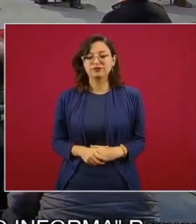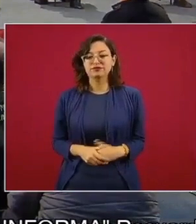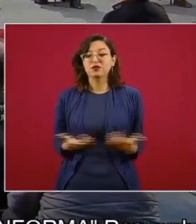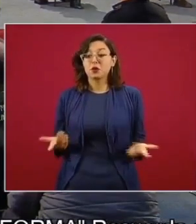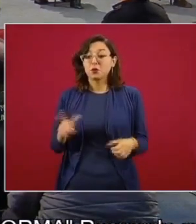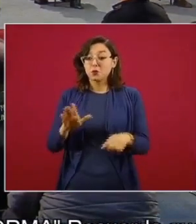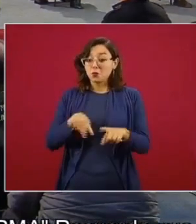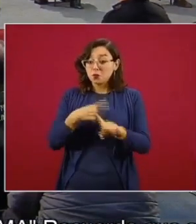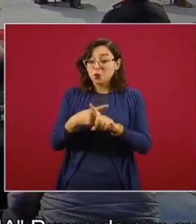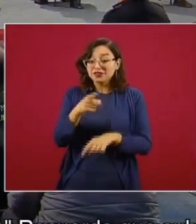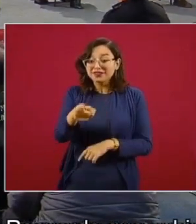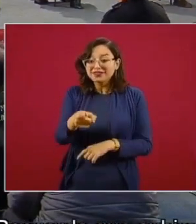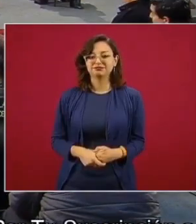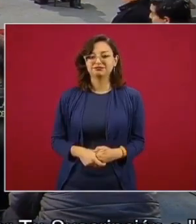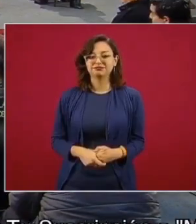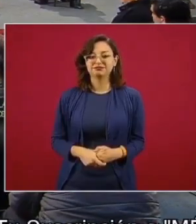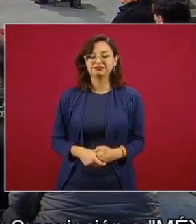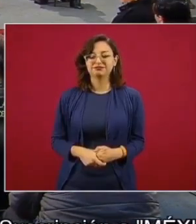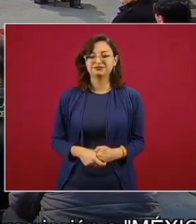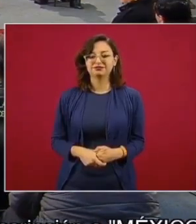Por ti, por ti.